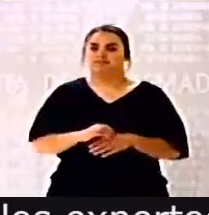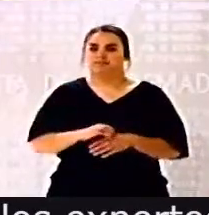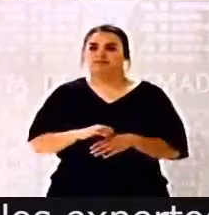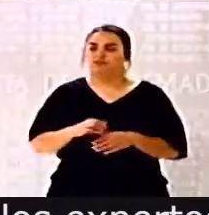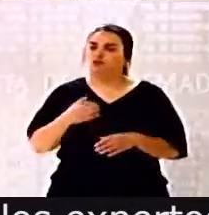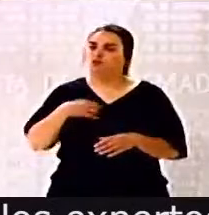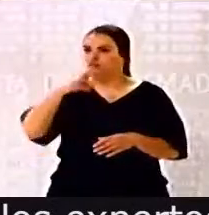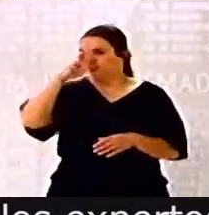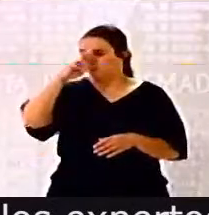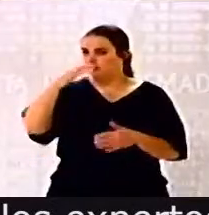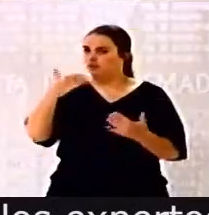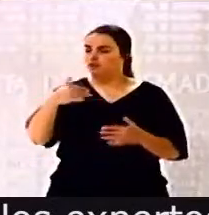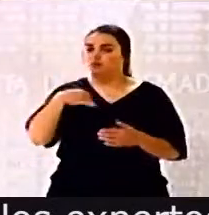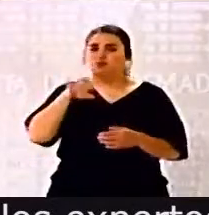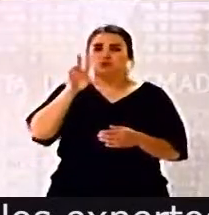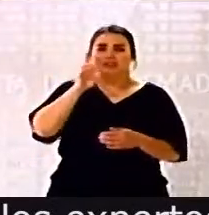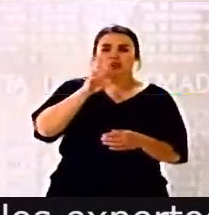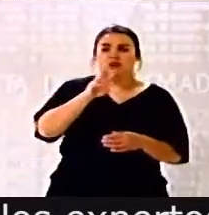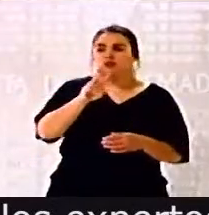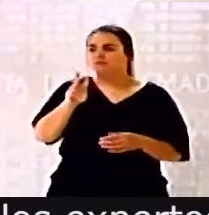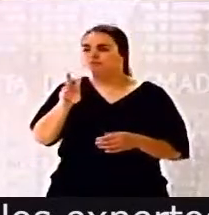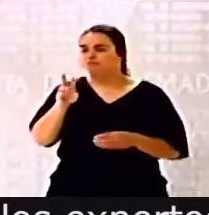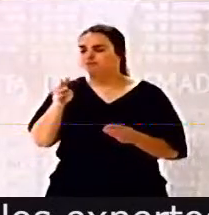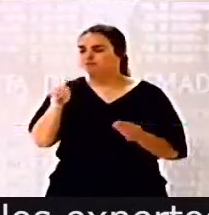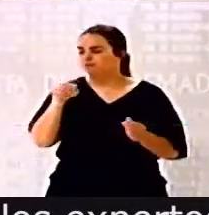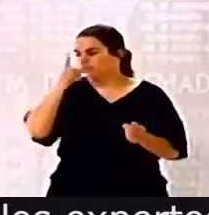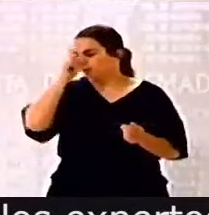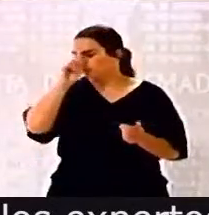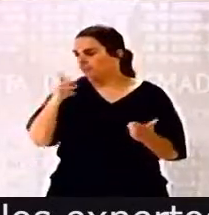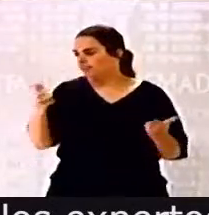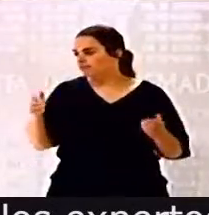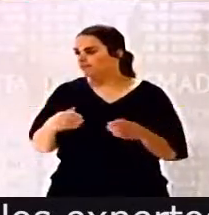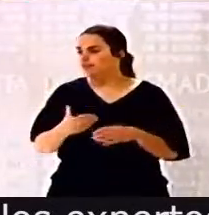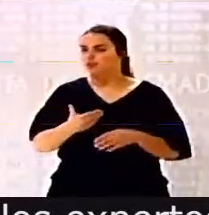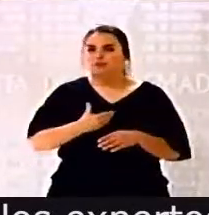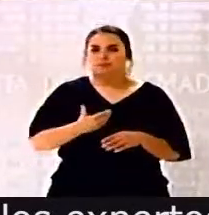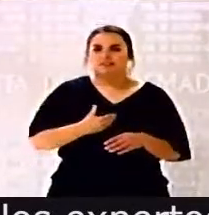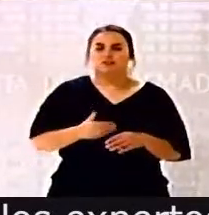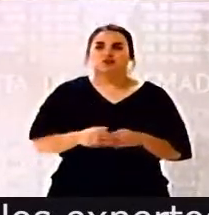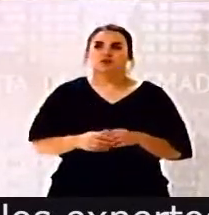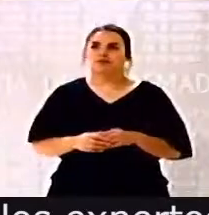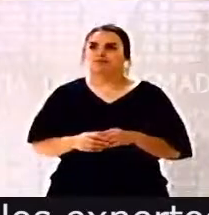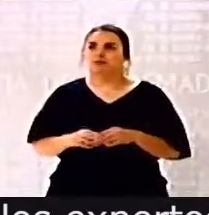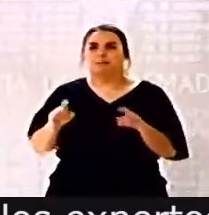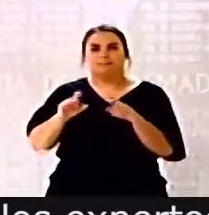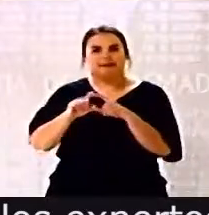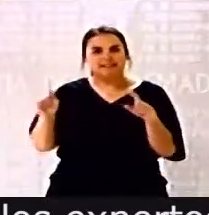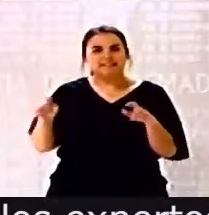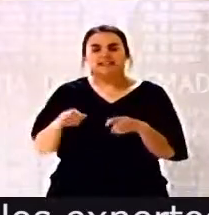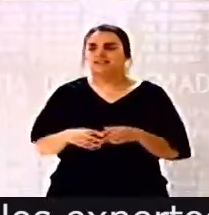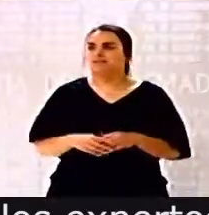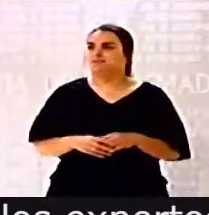mucho respeto cuando veo que, pues yo qué sé, ayuntamientos, empresas,